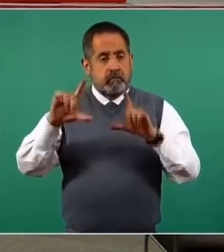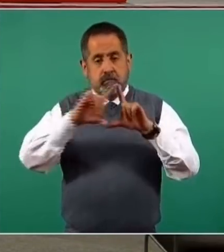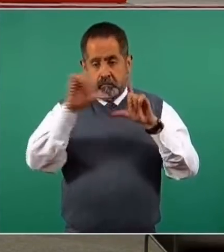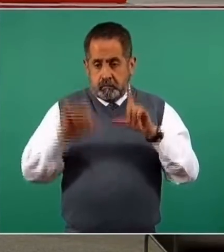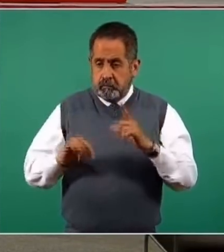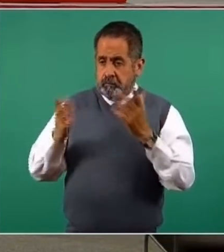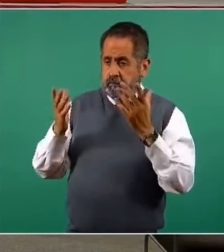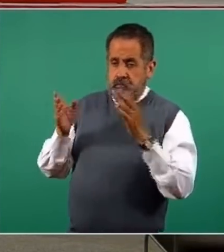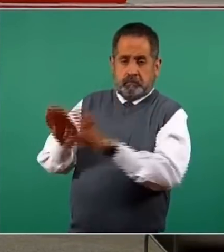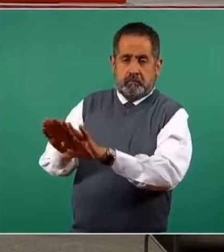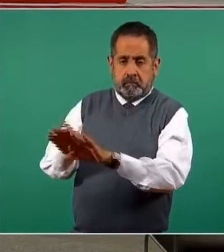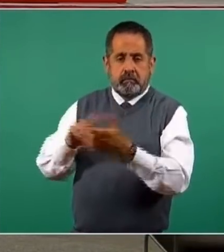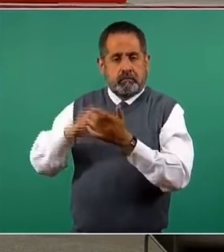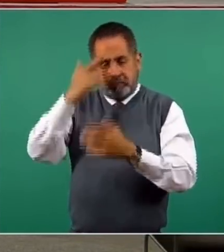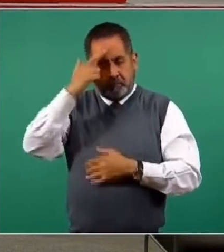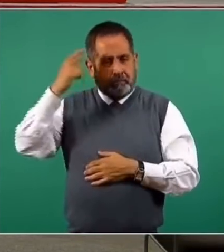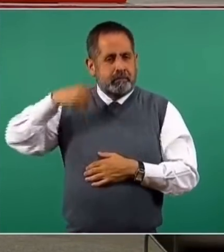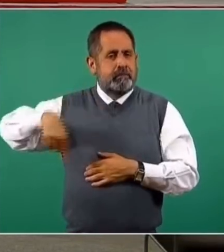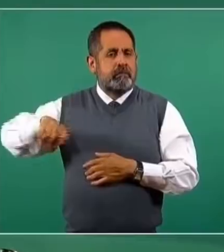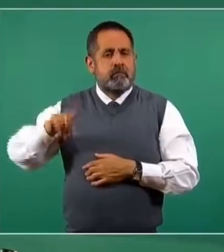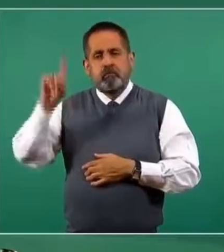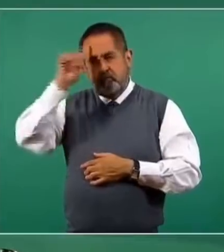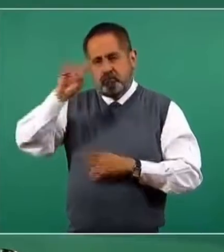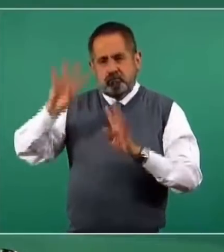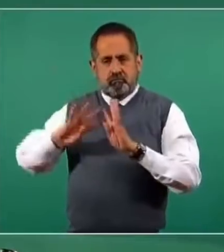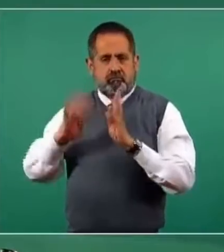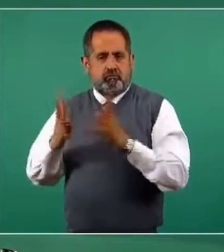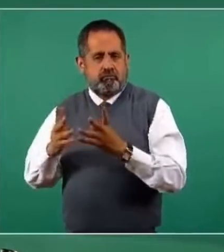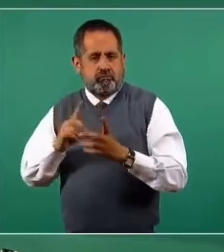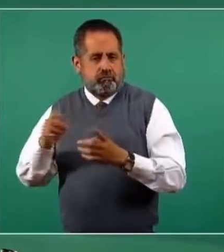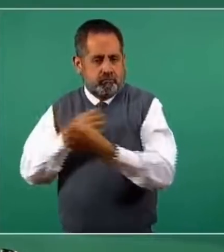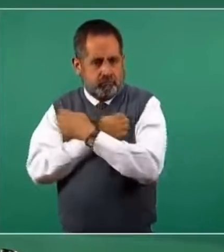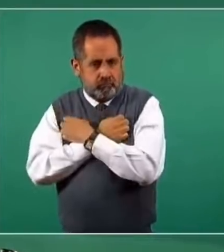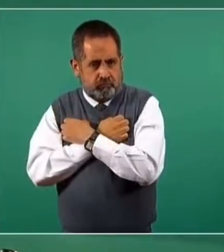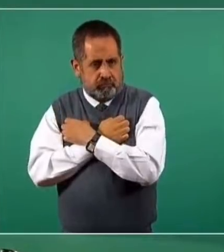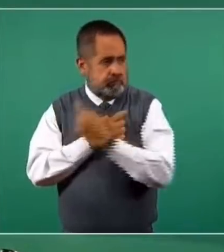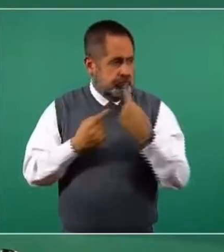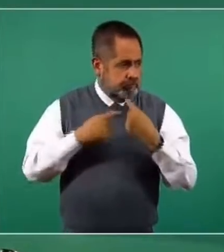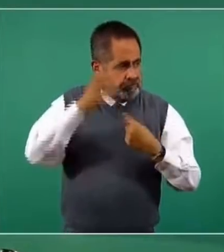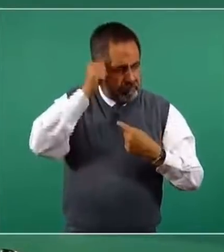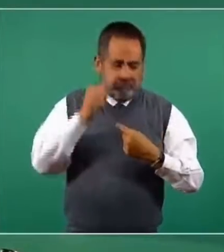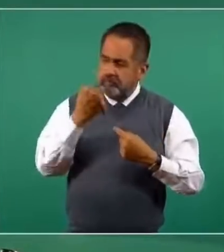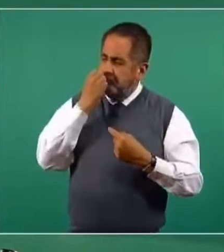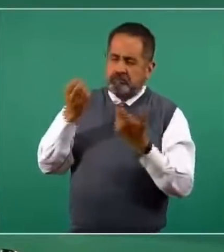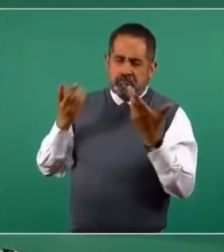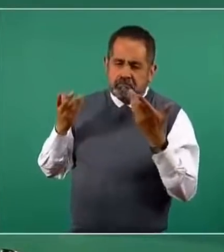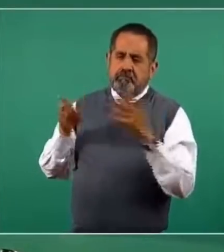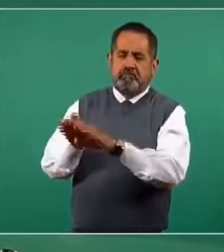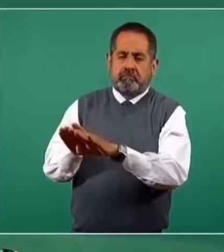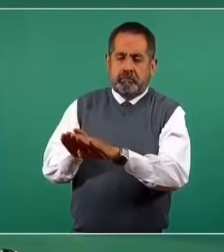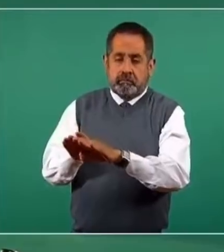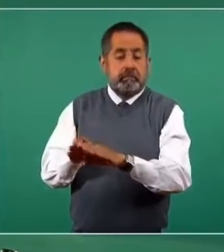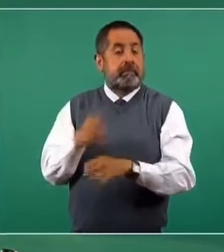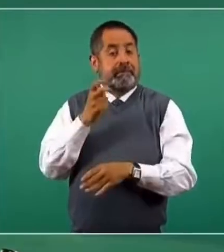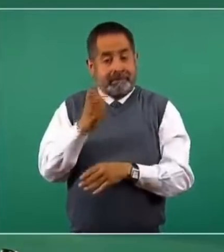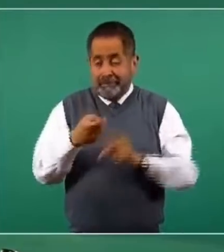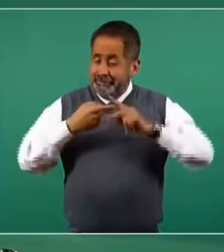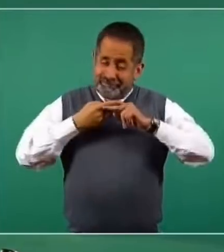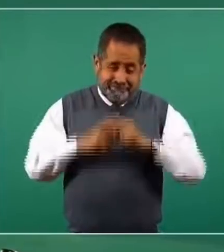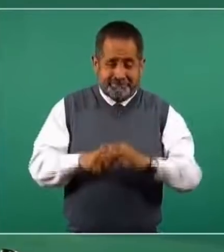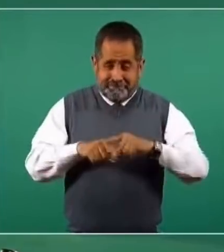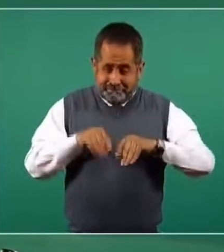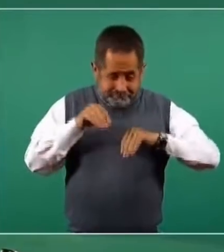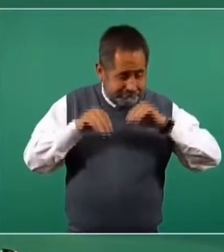la SEP y el Consejo Educativo decidieron cerrar el sistema educativo, en ese mismo momento nos pusimos a